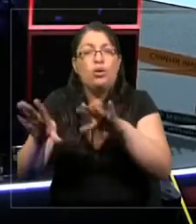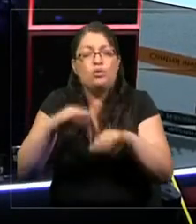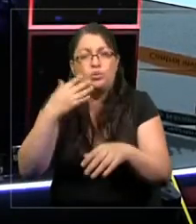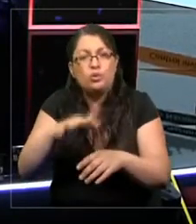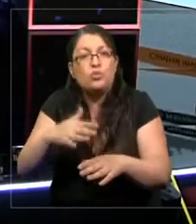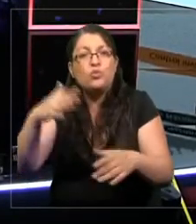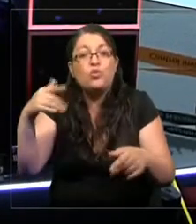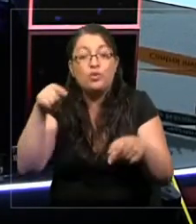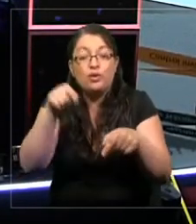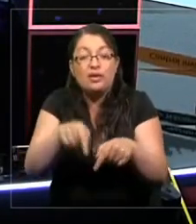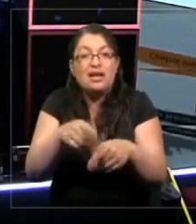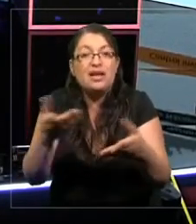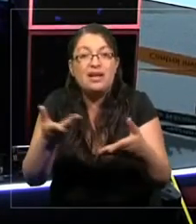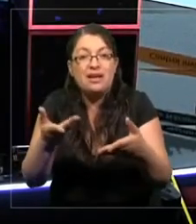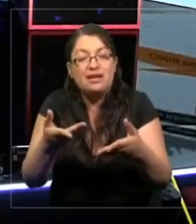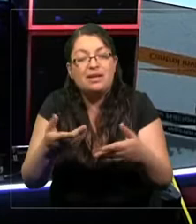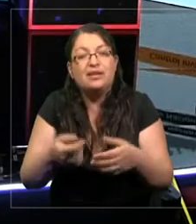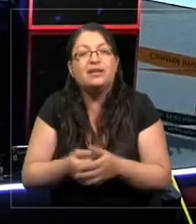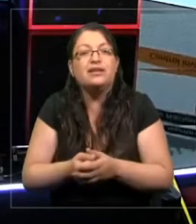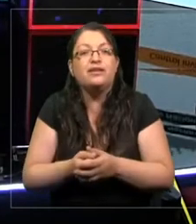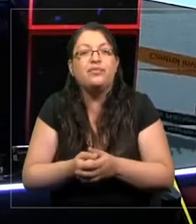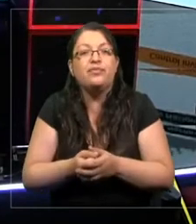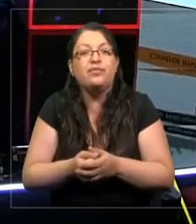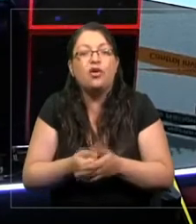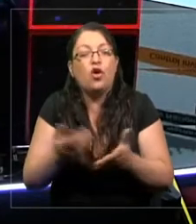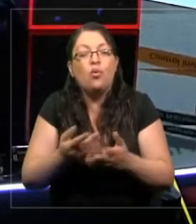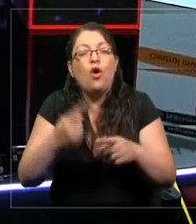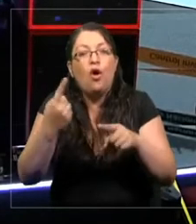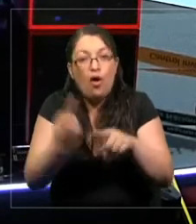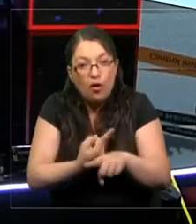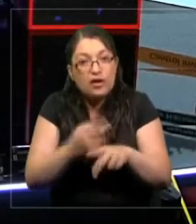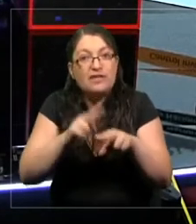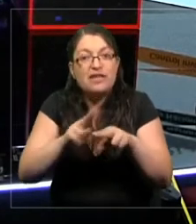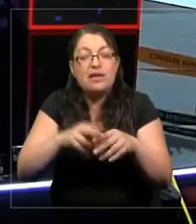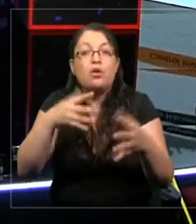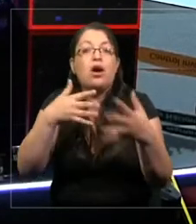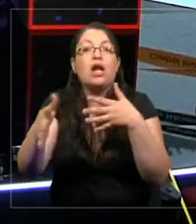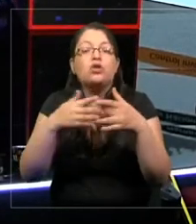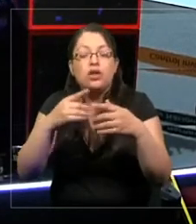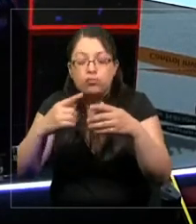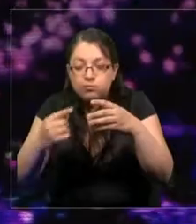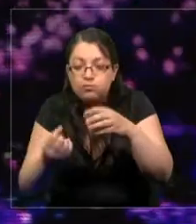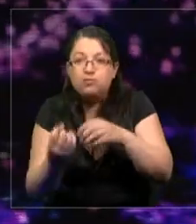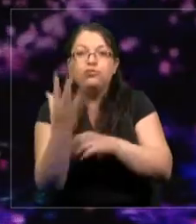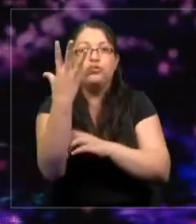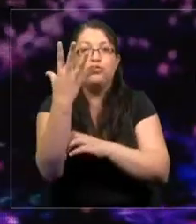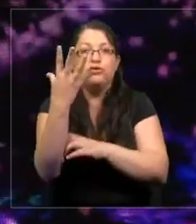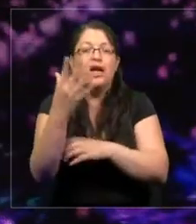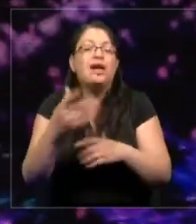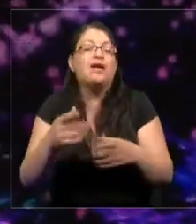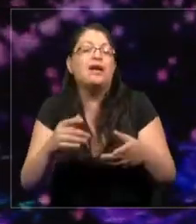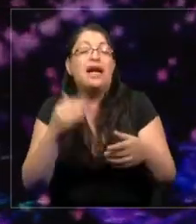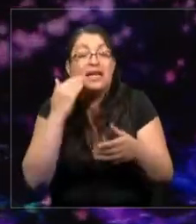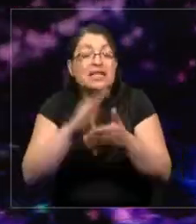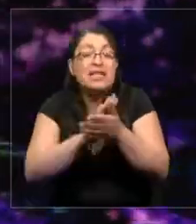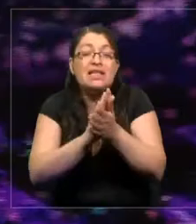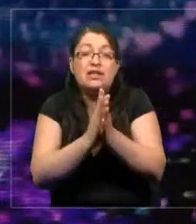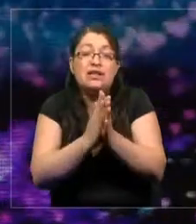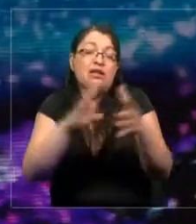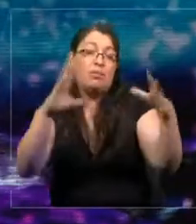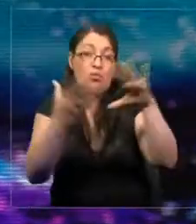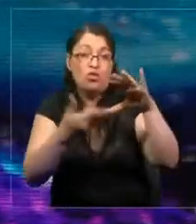fundamental tiene que ver justamente con la restauración ecológica a la mitad de los ecosistemas del mundo y en chile ocurre lo mismo